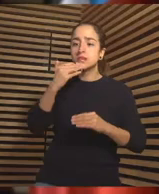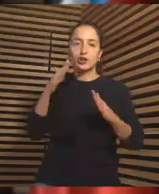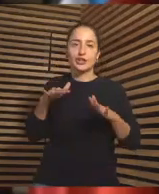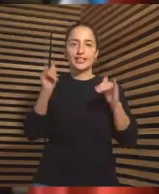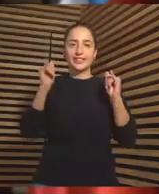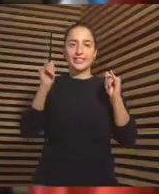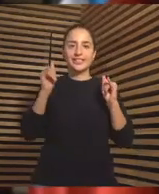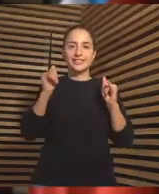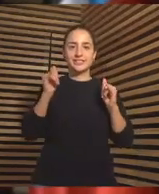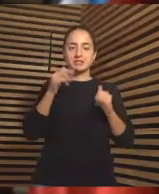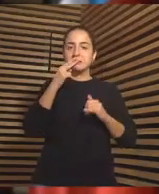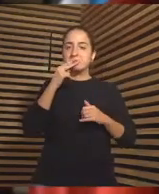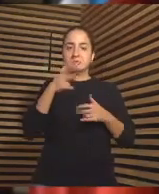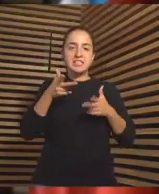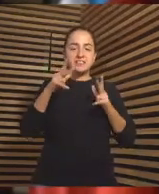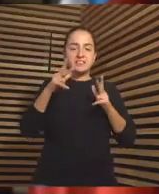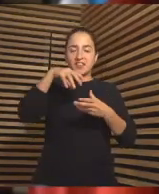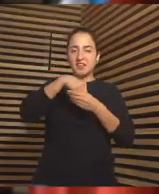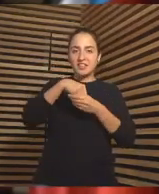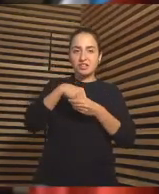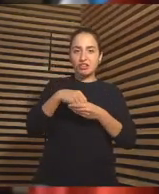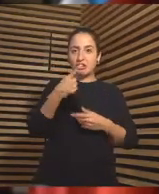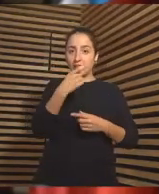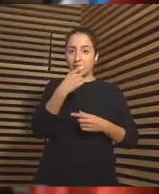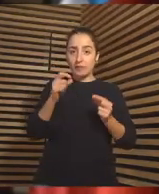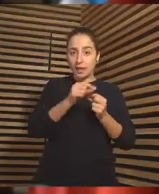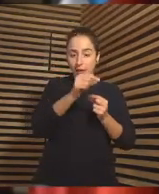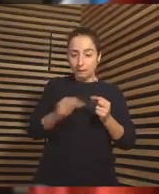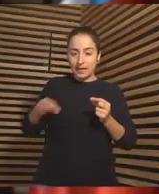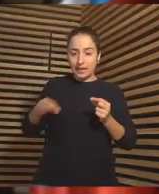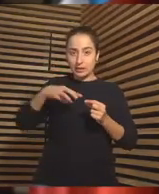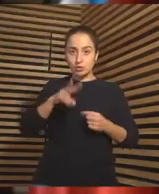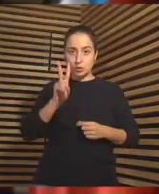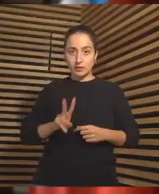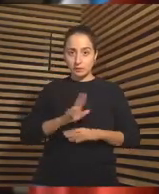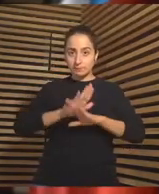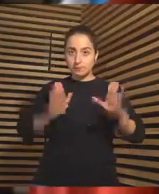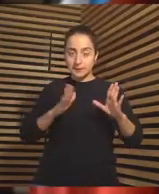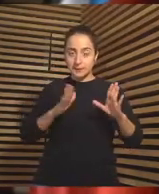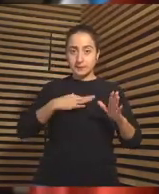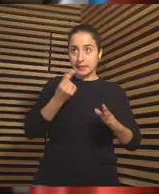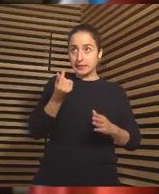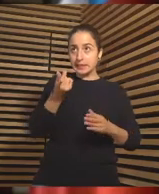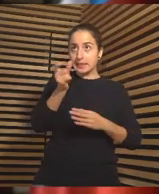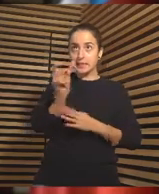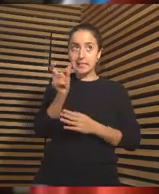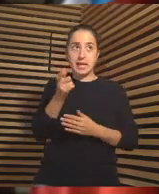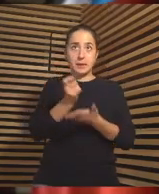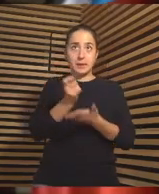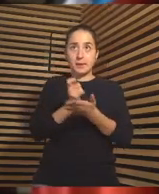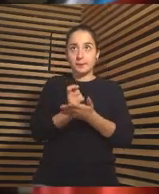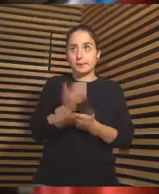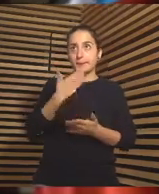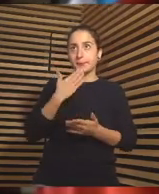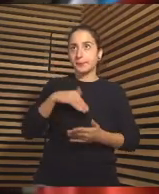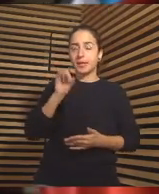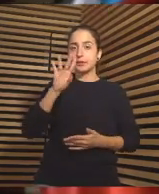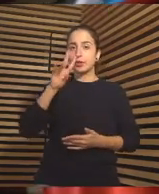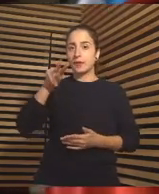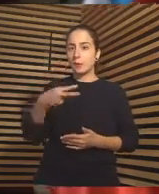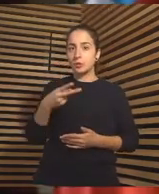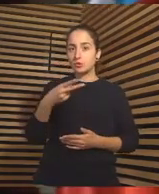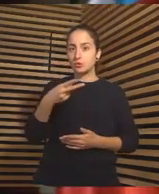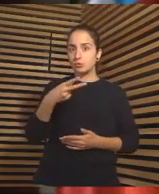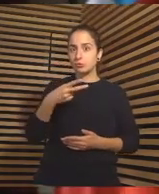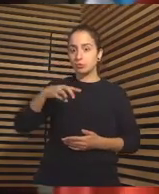Una pecera de 100 metros cuadrados, que a lo mejor está pagando de tasa, ¿cuánto?, 14 euros el metro cuadrado,